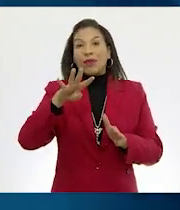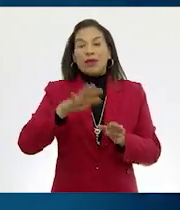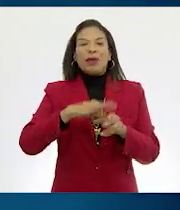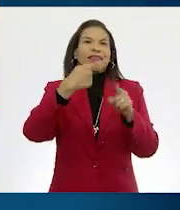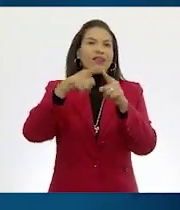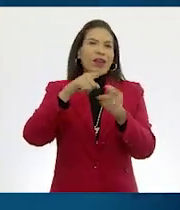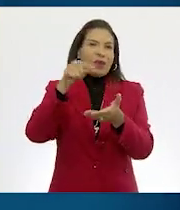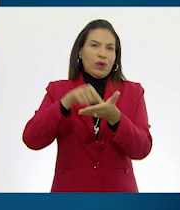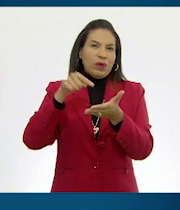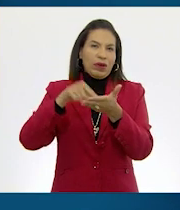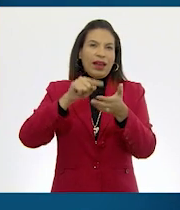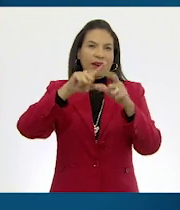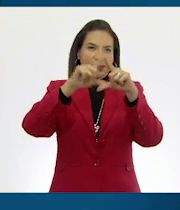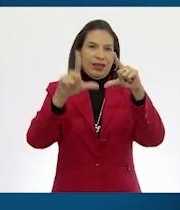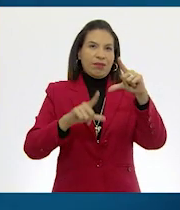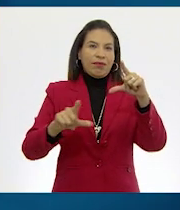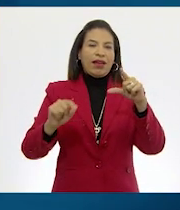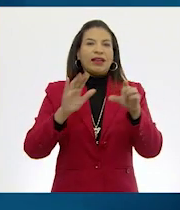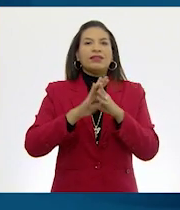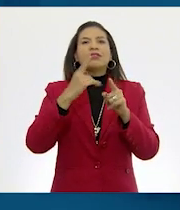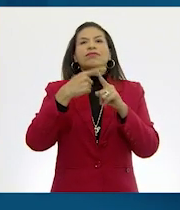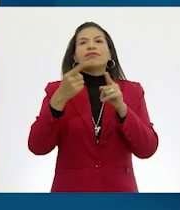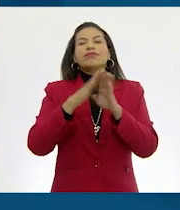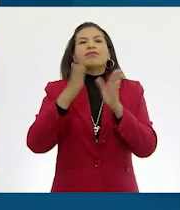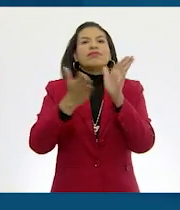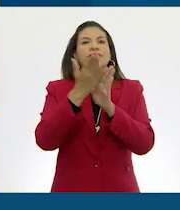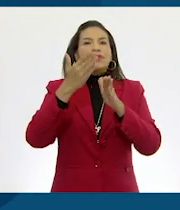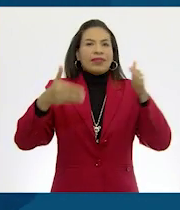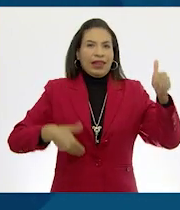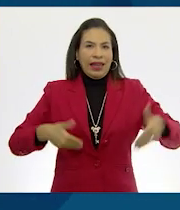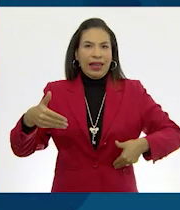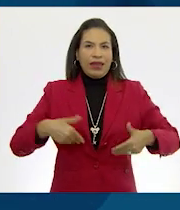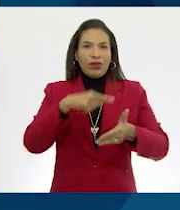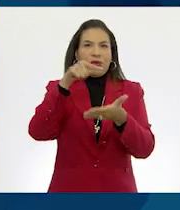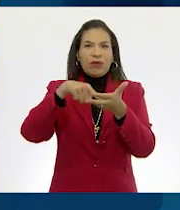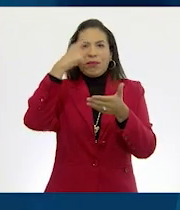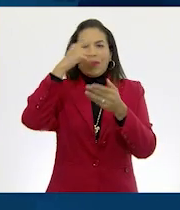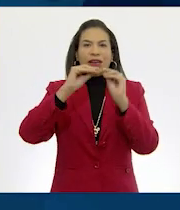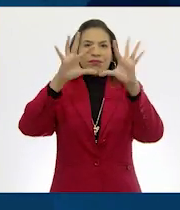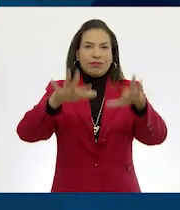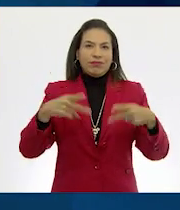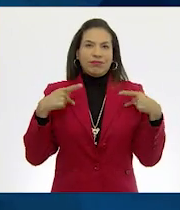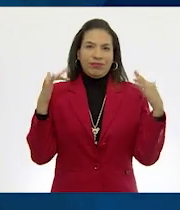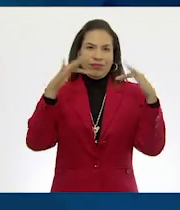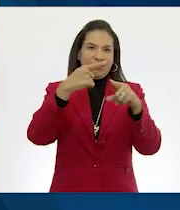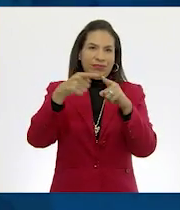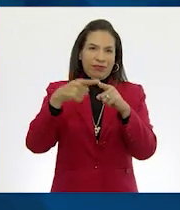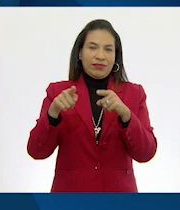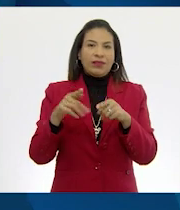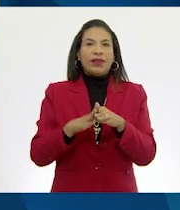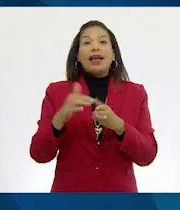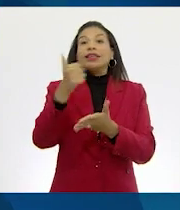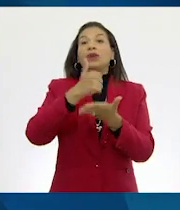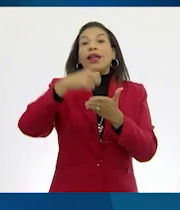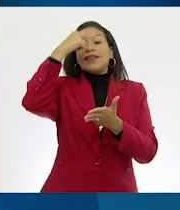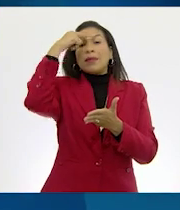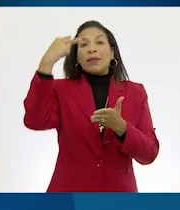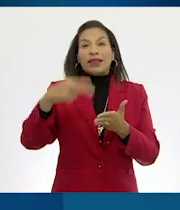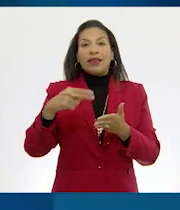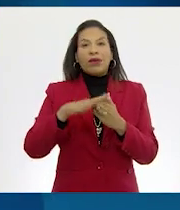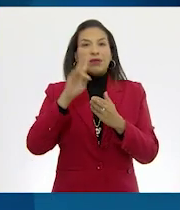en distintos lugares del país, se construyeron teatros y espacios para espectáculos públicos. En la Ciudad de